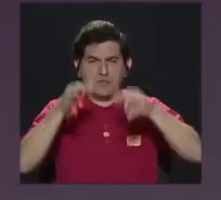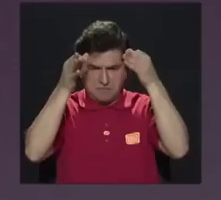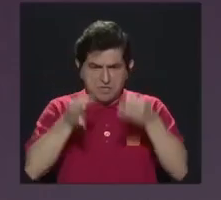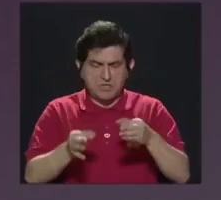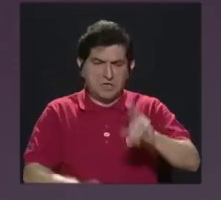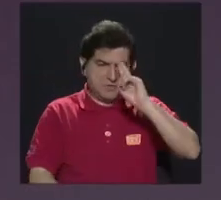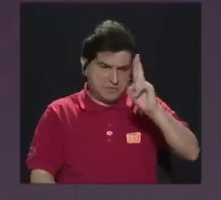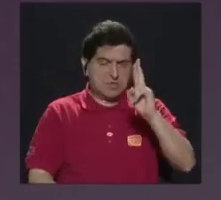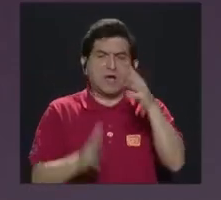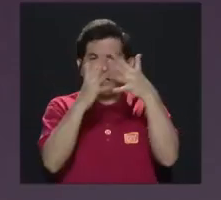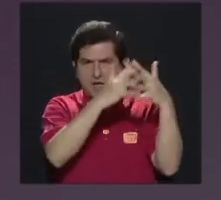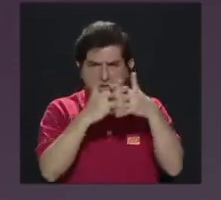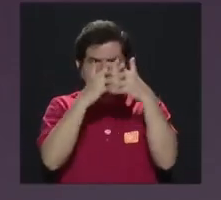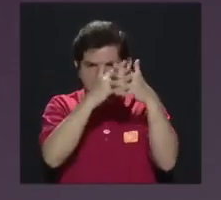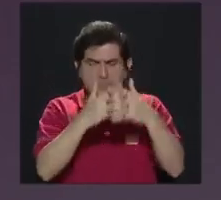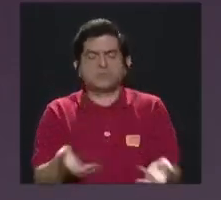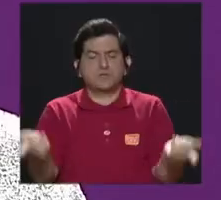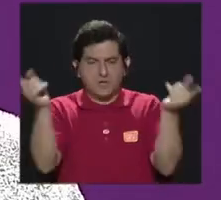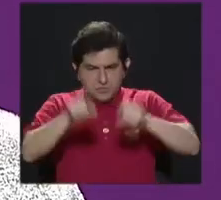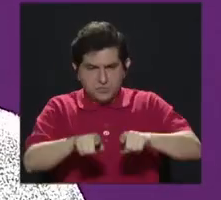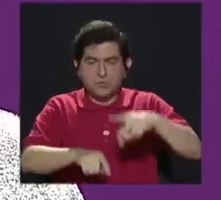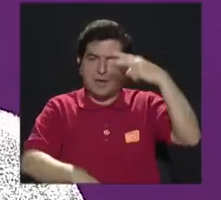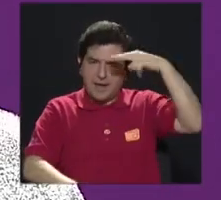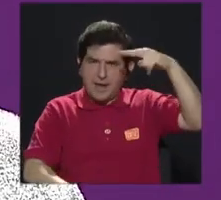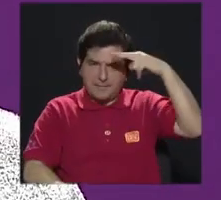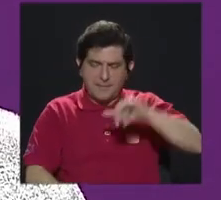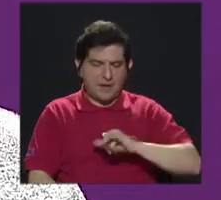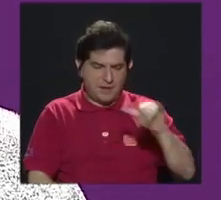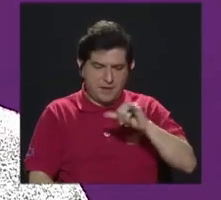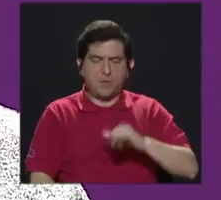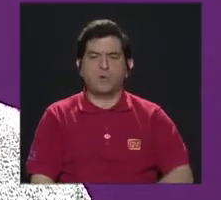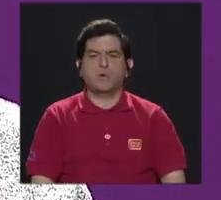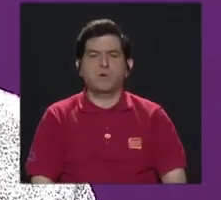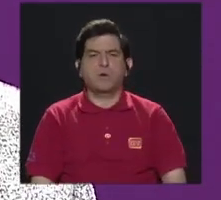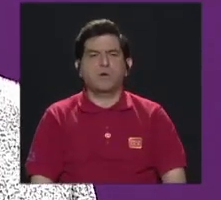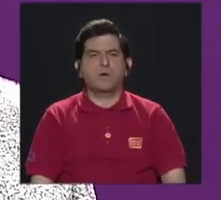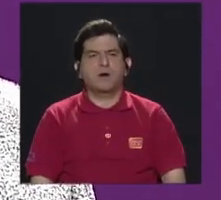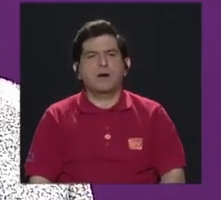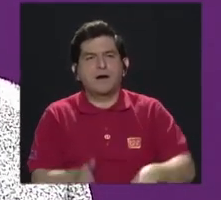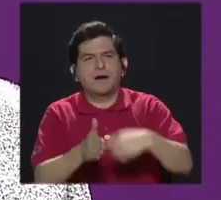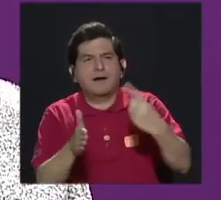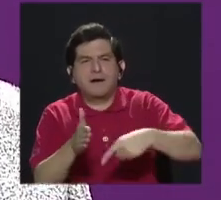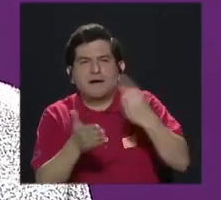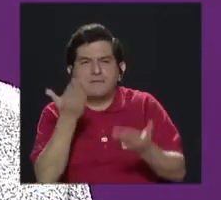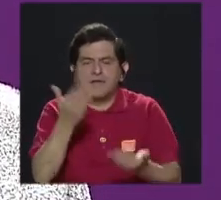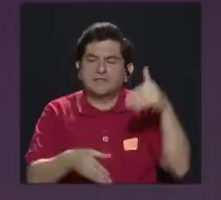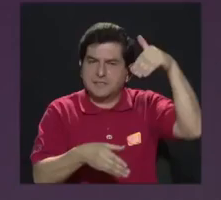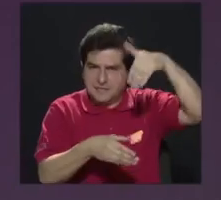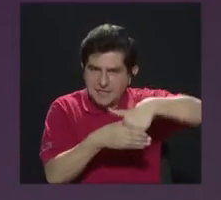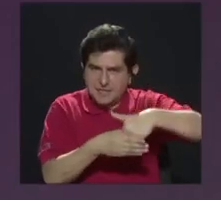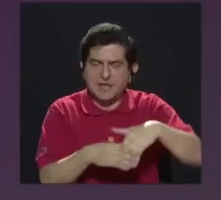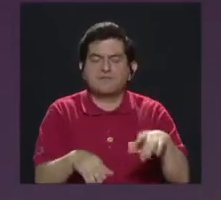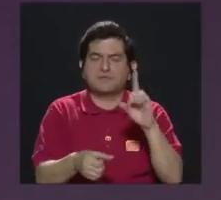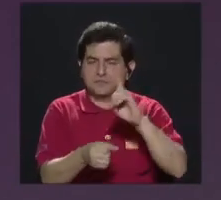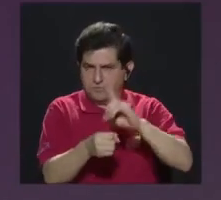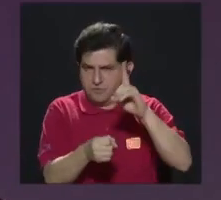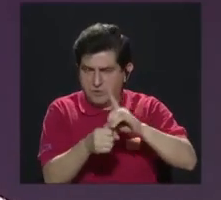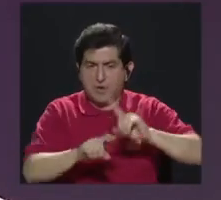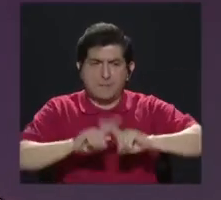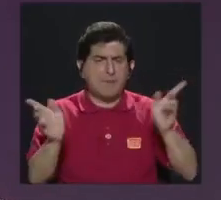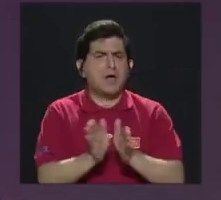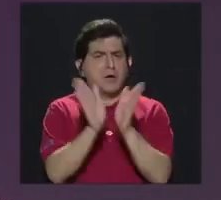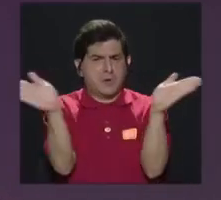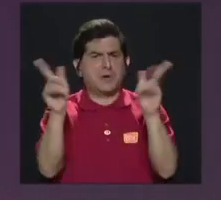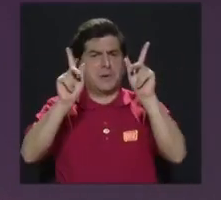reconocido, en Estados Unidos así fue como sucedió, en México así fue como sucedió, en algunos casos pues ha habido intervención de los legisladores, pero en